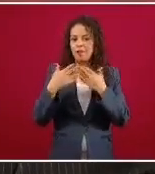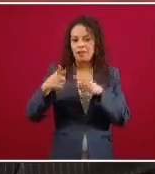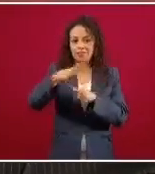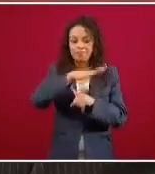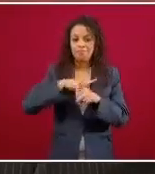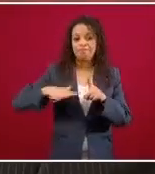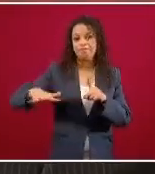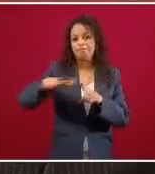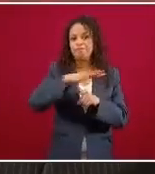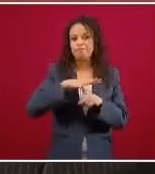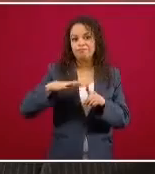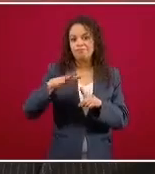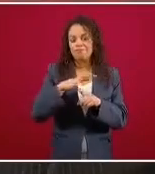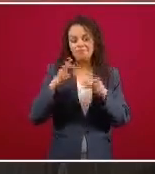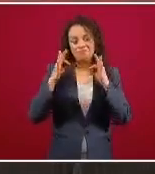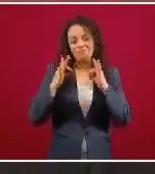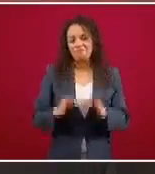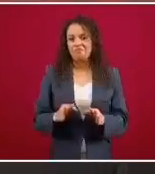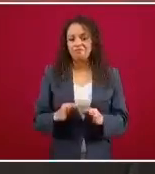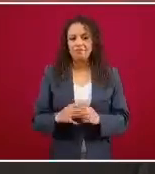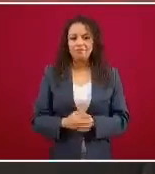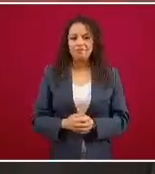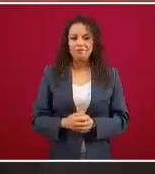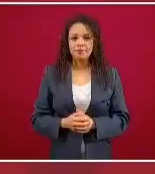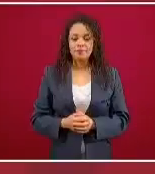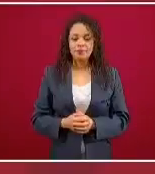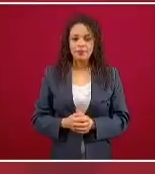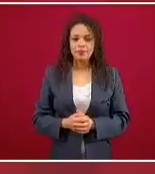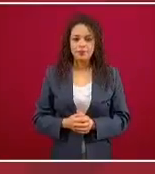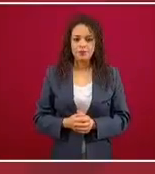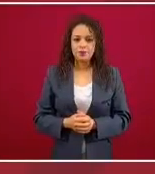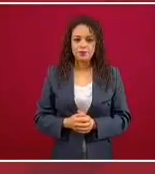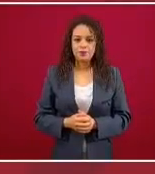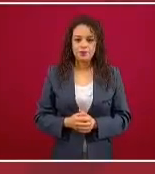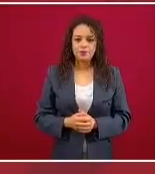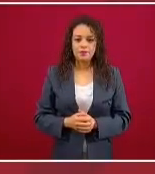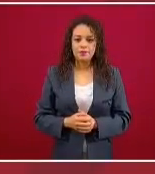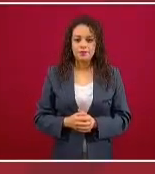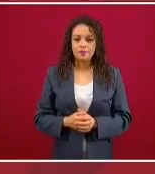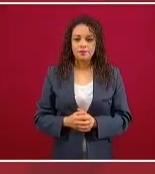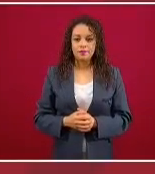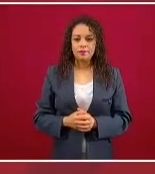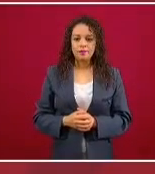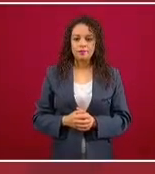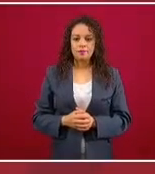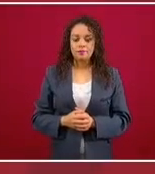Y aun cuando decían que el que